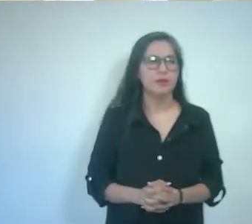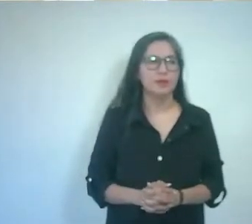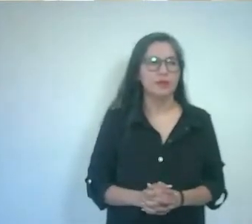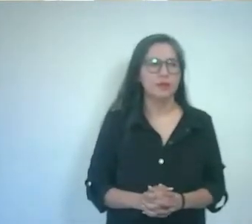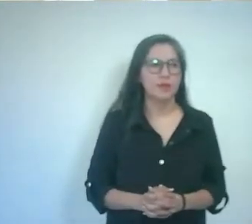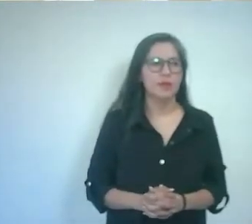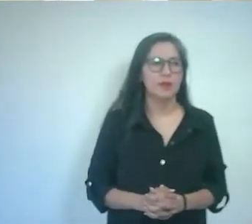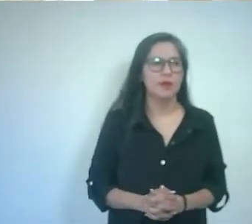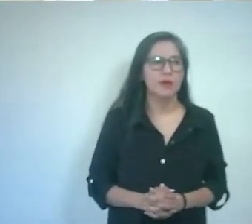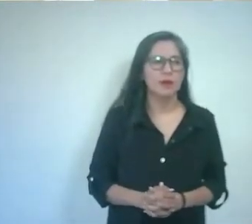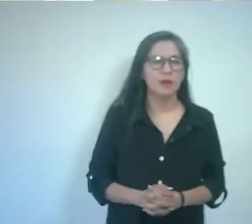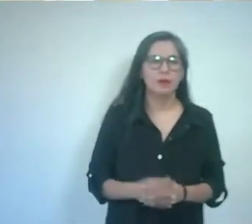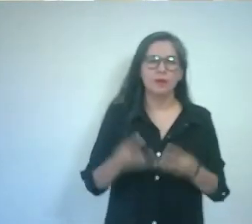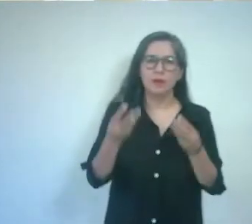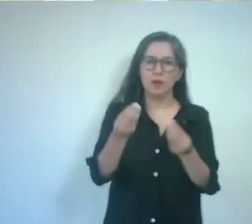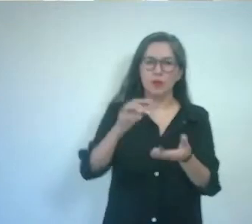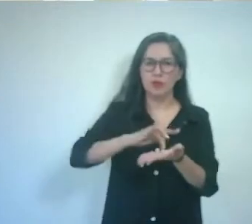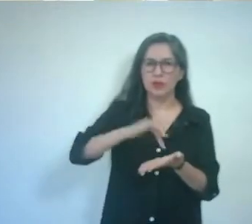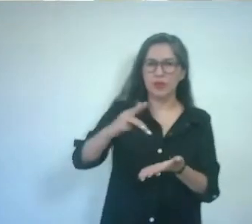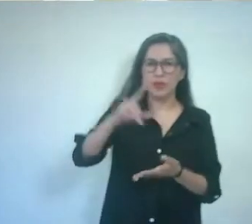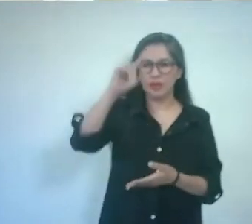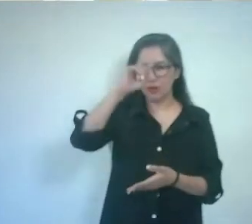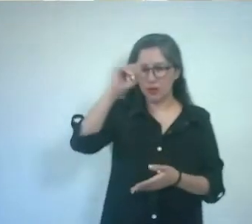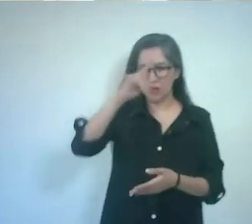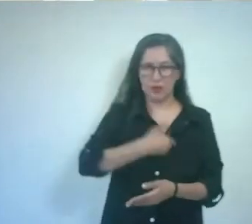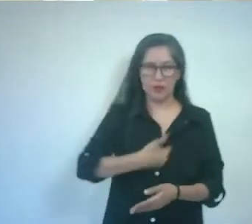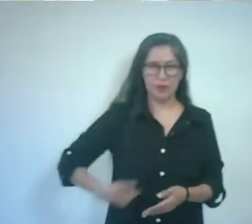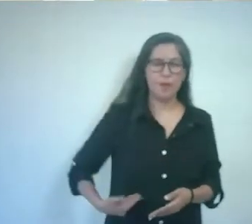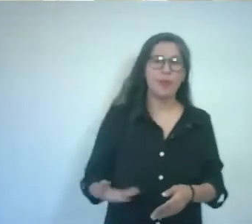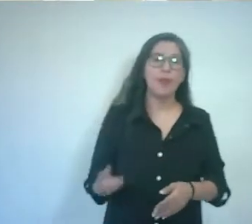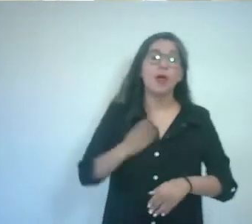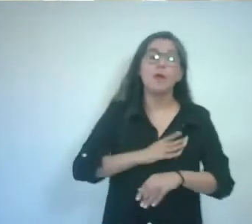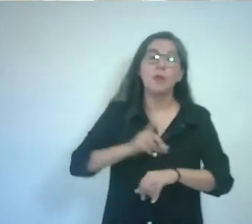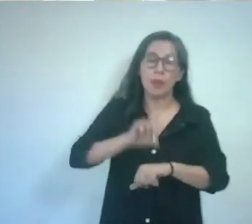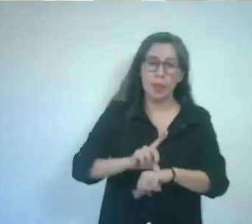Muchas gracias, consejera presidenta. Buenos días